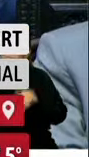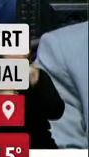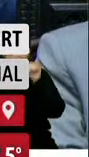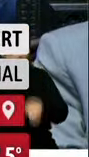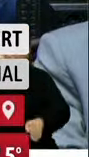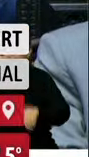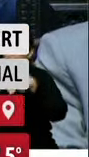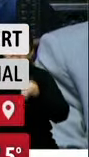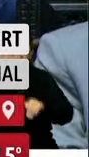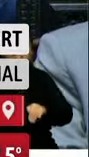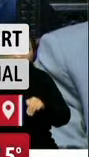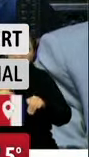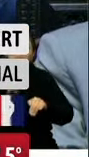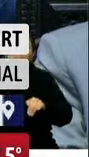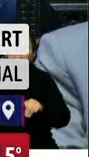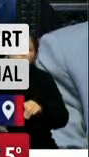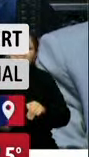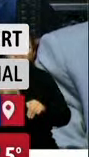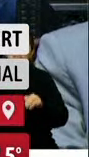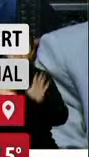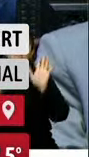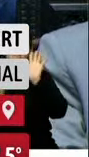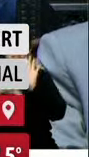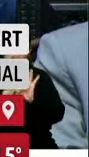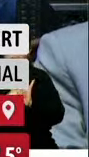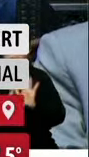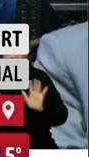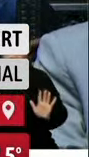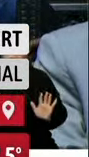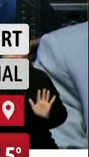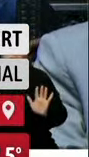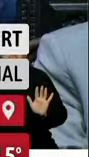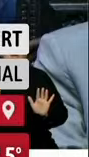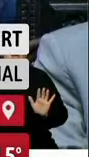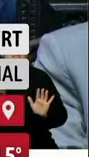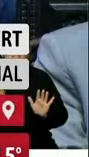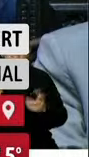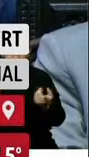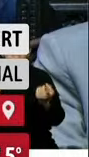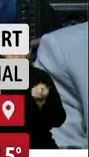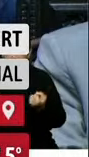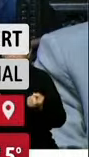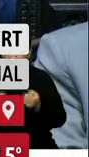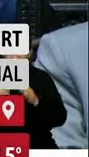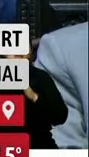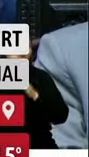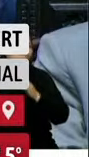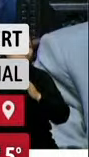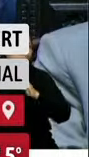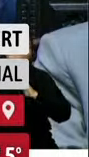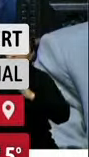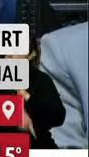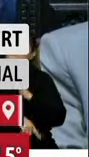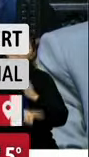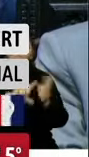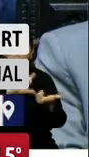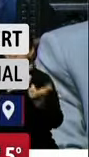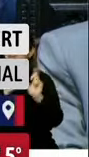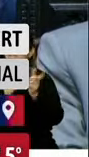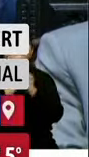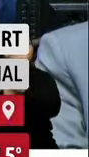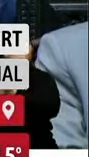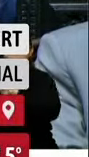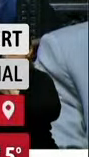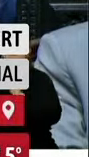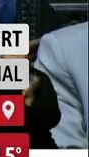la vez la gente que lo va a tener que pagar no lo va a pagar muy contento Yo entiendo que bueno lo estamos